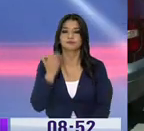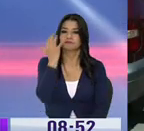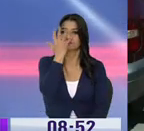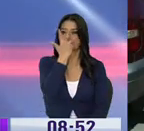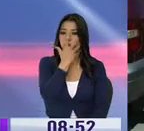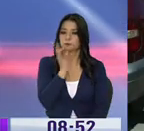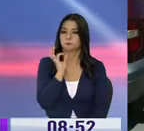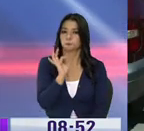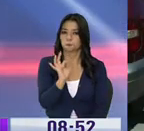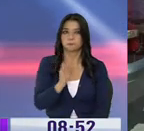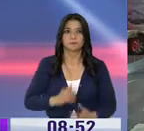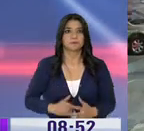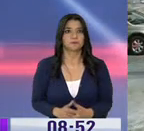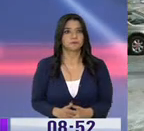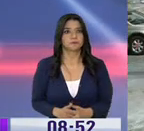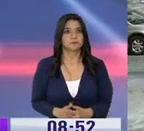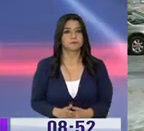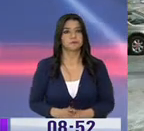no sé